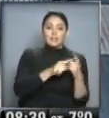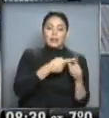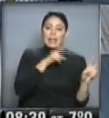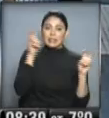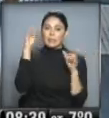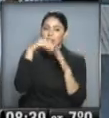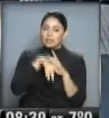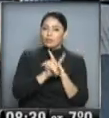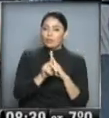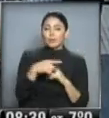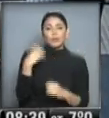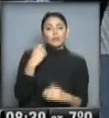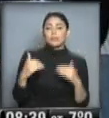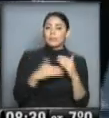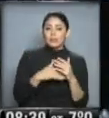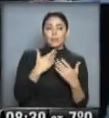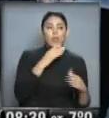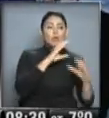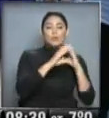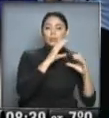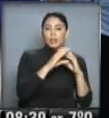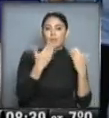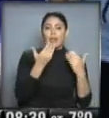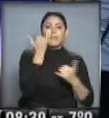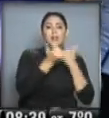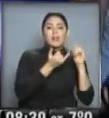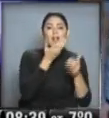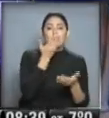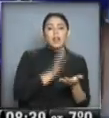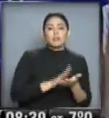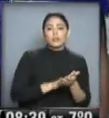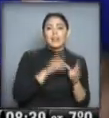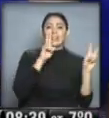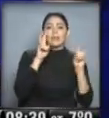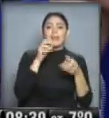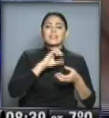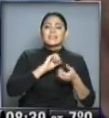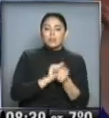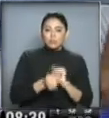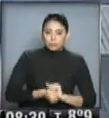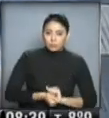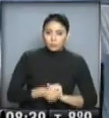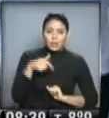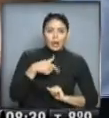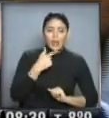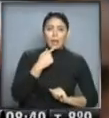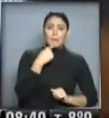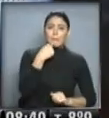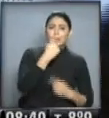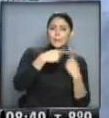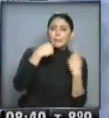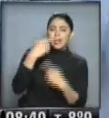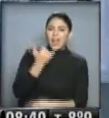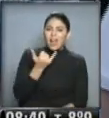en casa es fundamental que se comunique que se hable el tema de sexualidad en casa porque todavía hay mucho mito muchas le